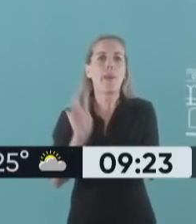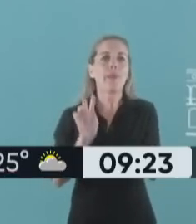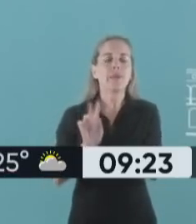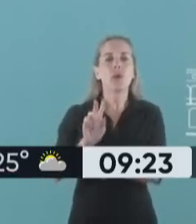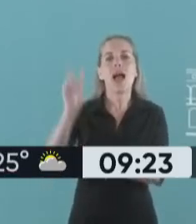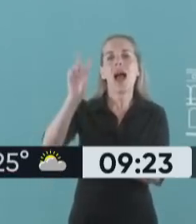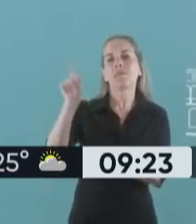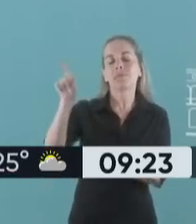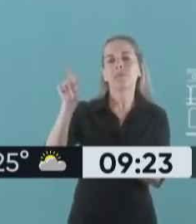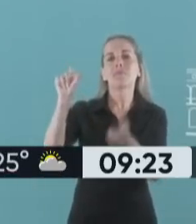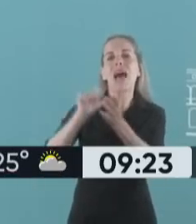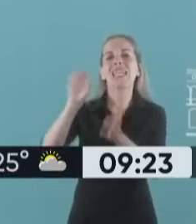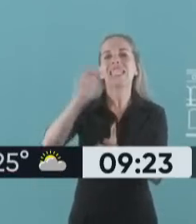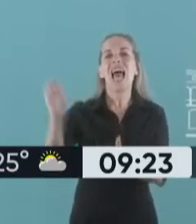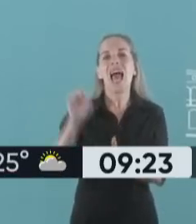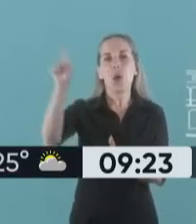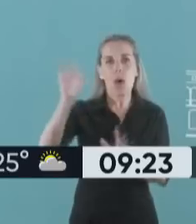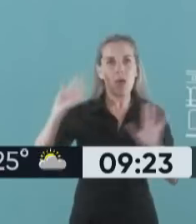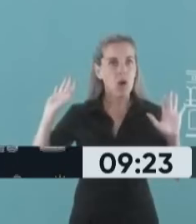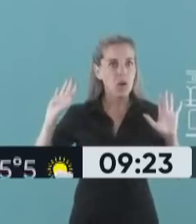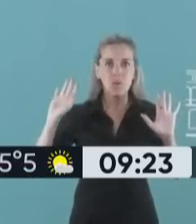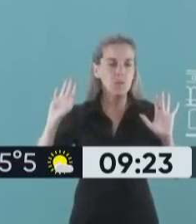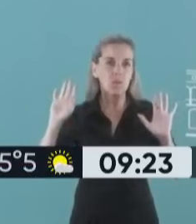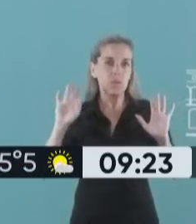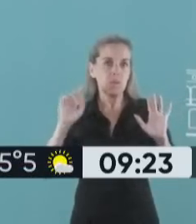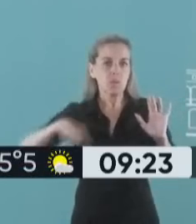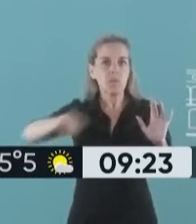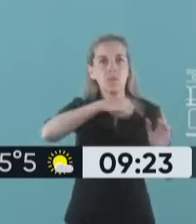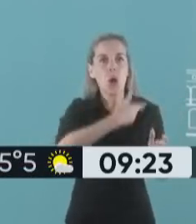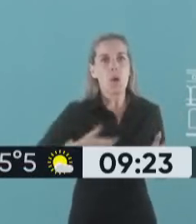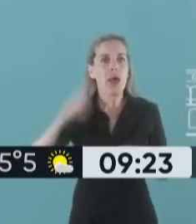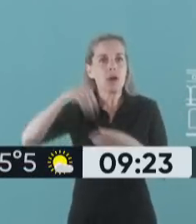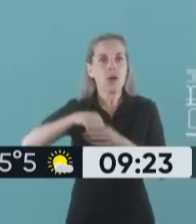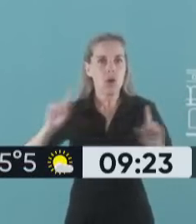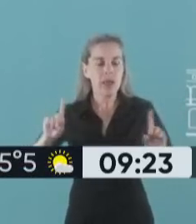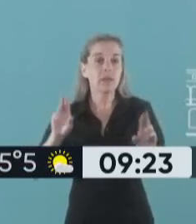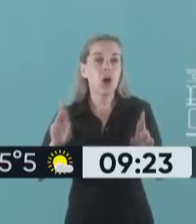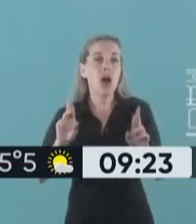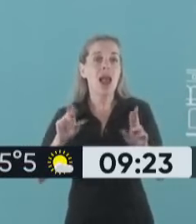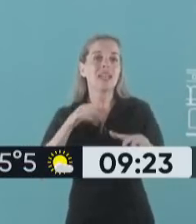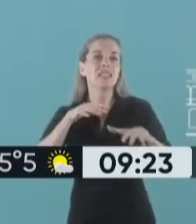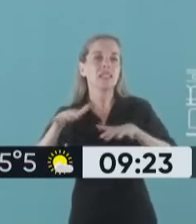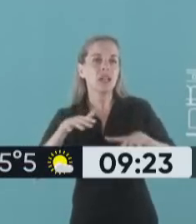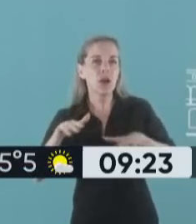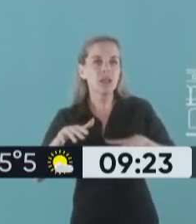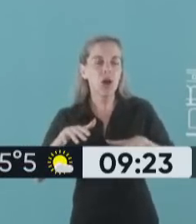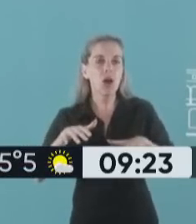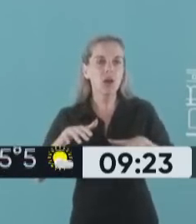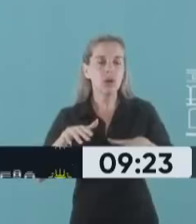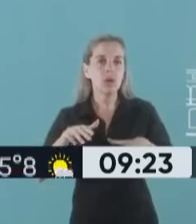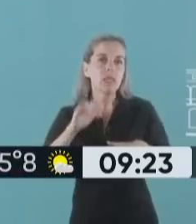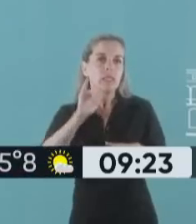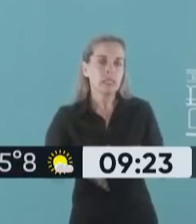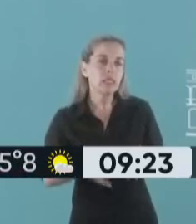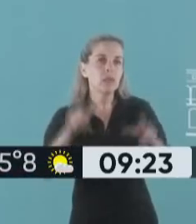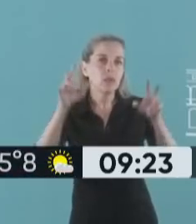Ecuador, con lo cual, como haya sucedido, es algo que nos excede absolutamente y que esperamos que esta situación, que por supuesto es